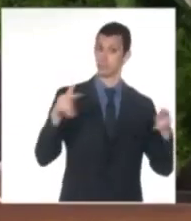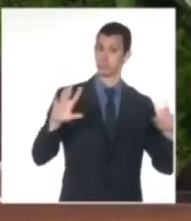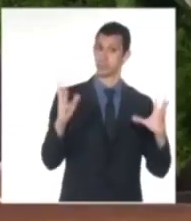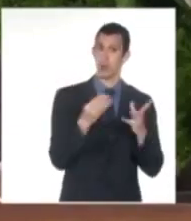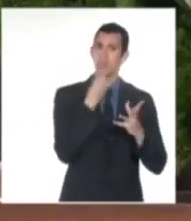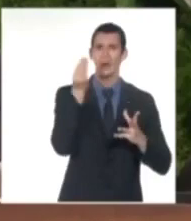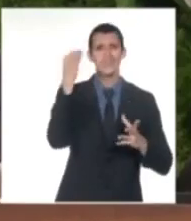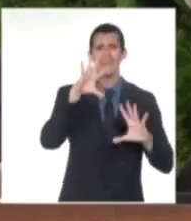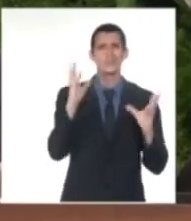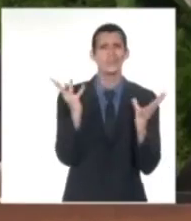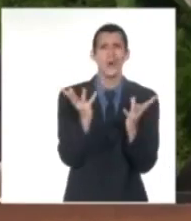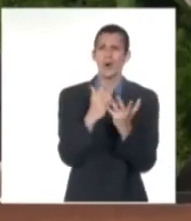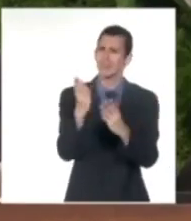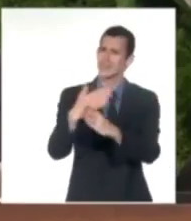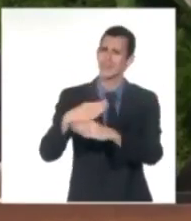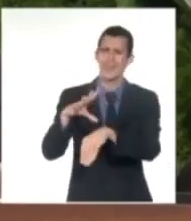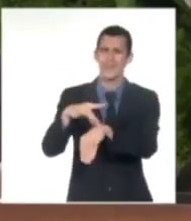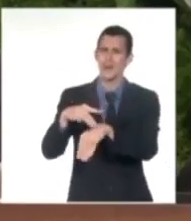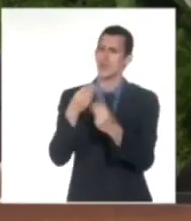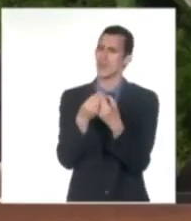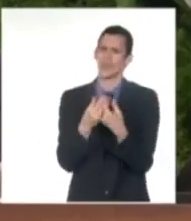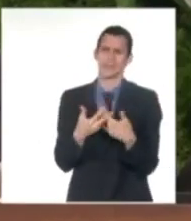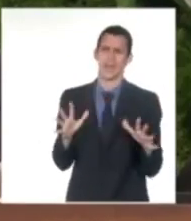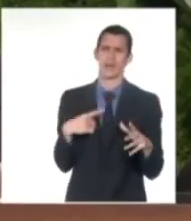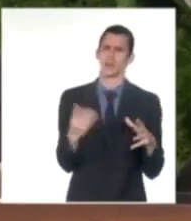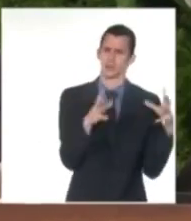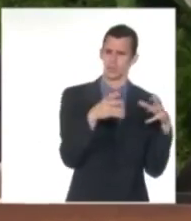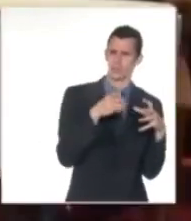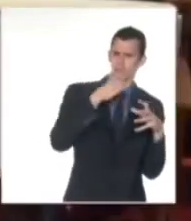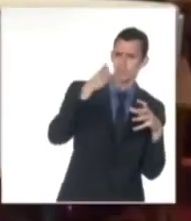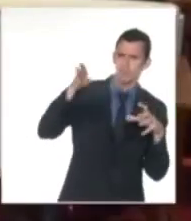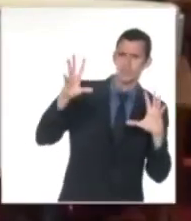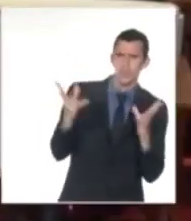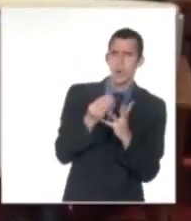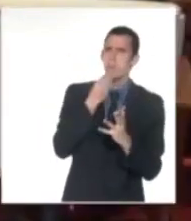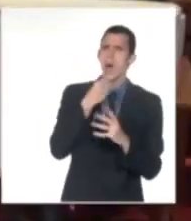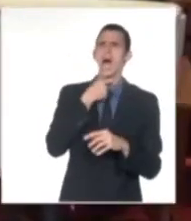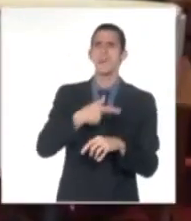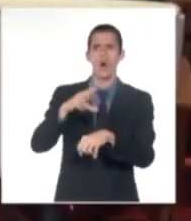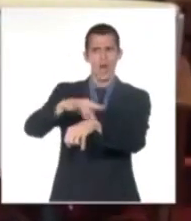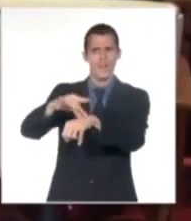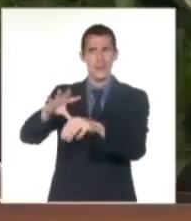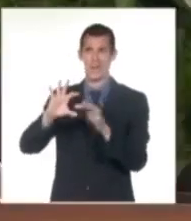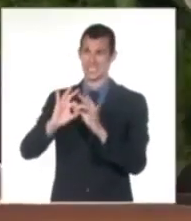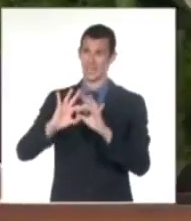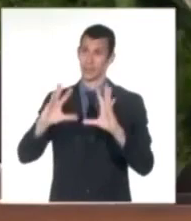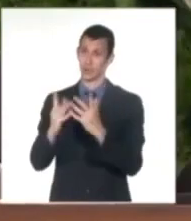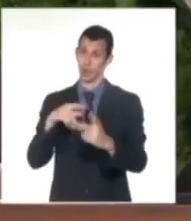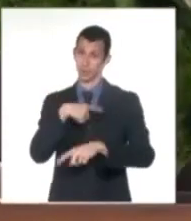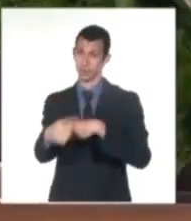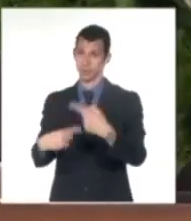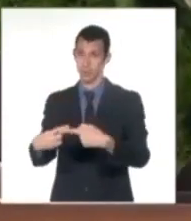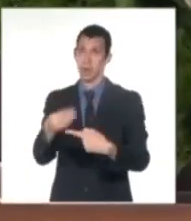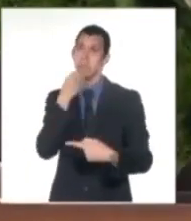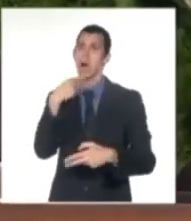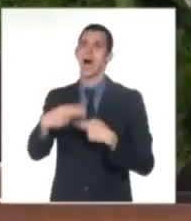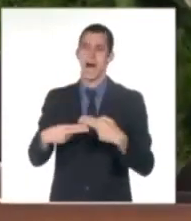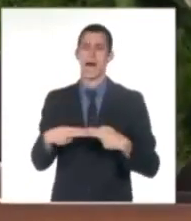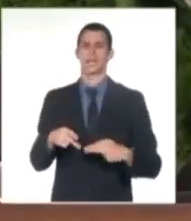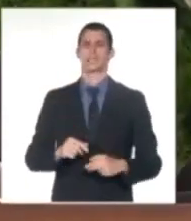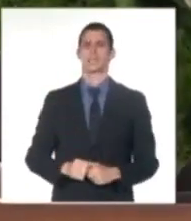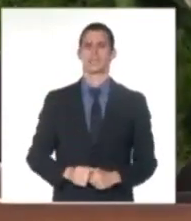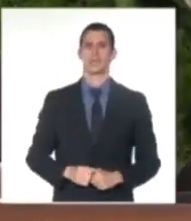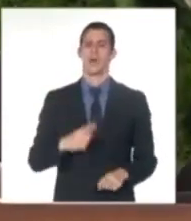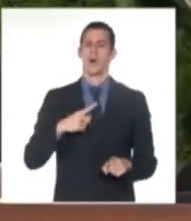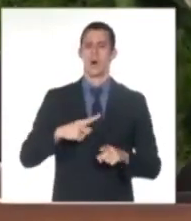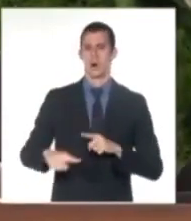que los requieran y también aplicar programas para el enfrentamiento de enfermedades crónicas. Sugiero además atender la conectividad de